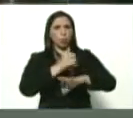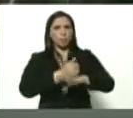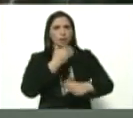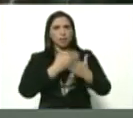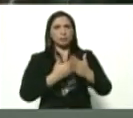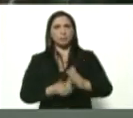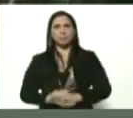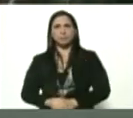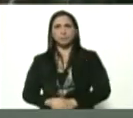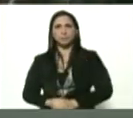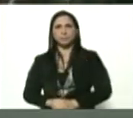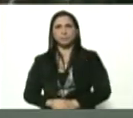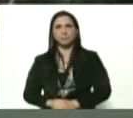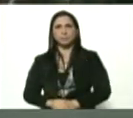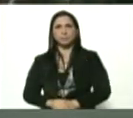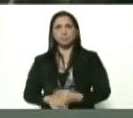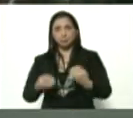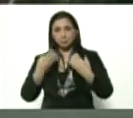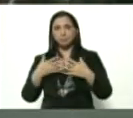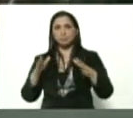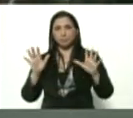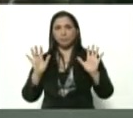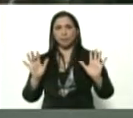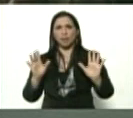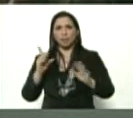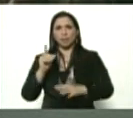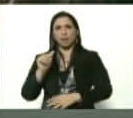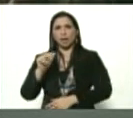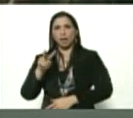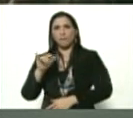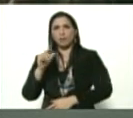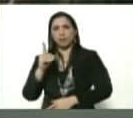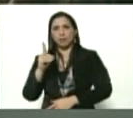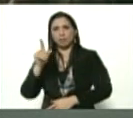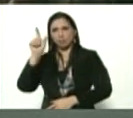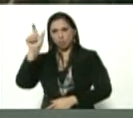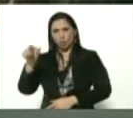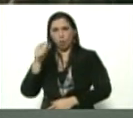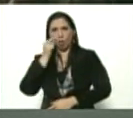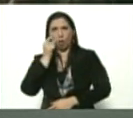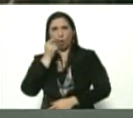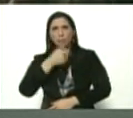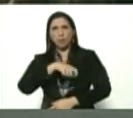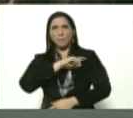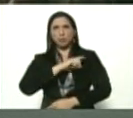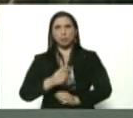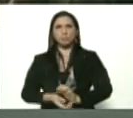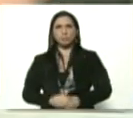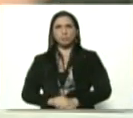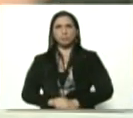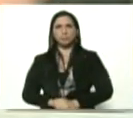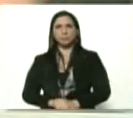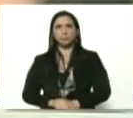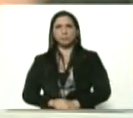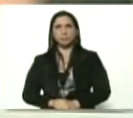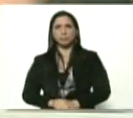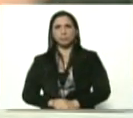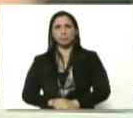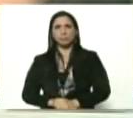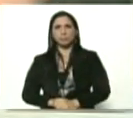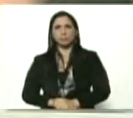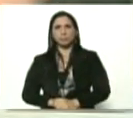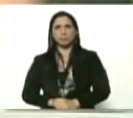gracias. Muy bien, David Morales, de la Español, de la agencia